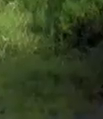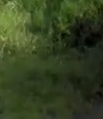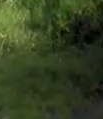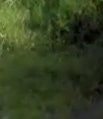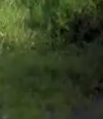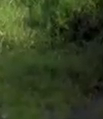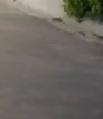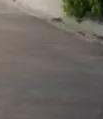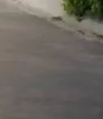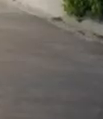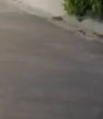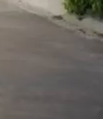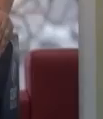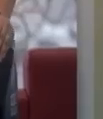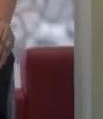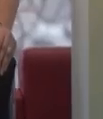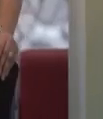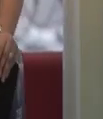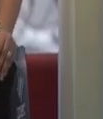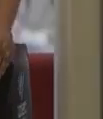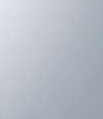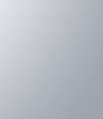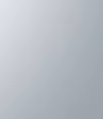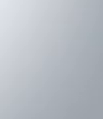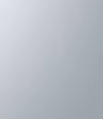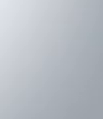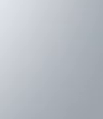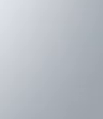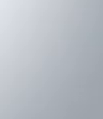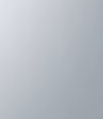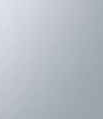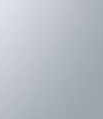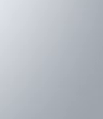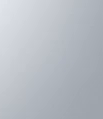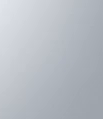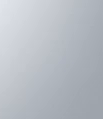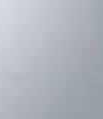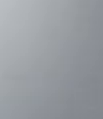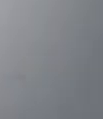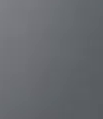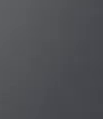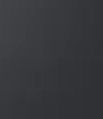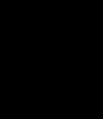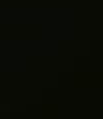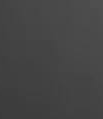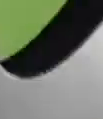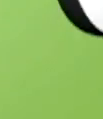con el INEC, contribuye con Costa Rica. INEC. Más información, mejores decisiones país.